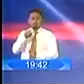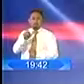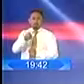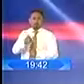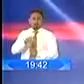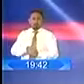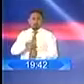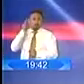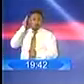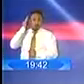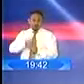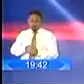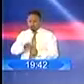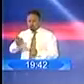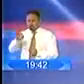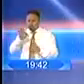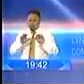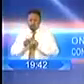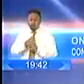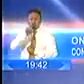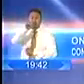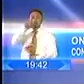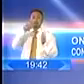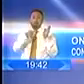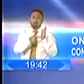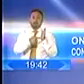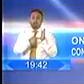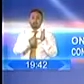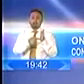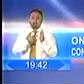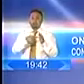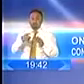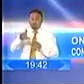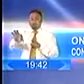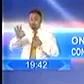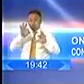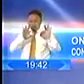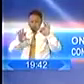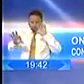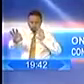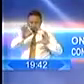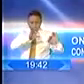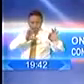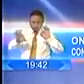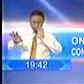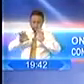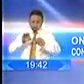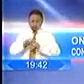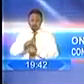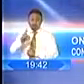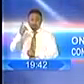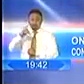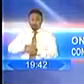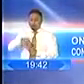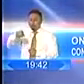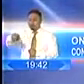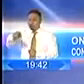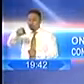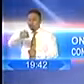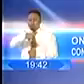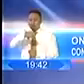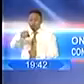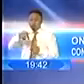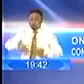personas, 10.000 mujeres, 1.000 mujeres escogió. Así con la mano para la